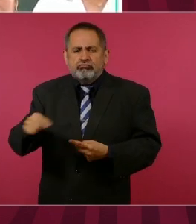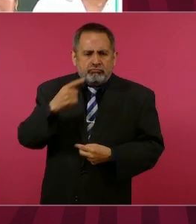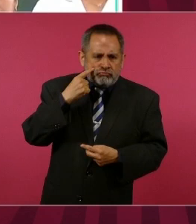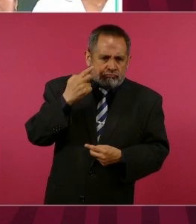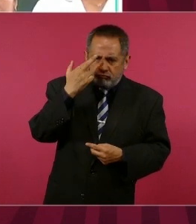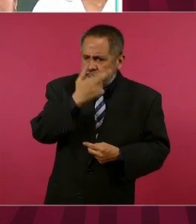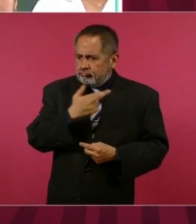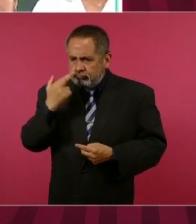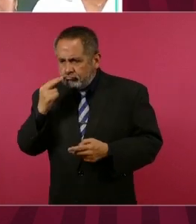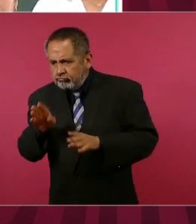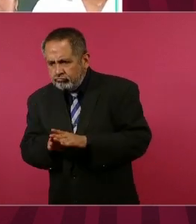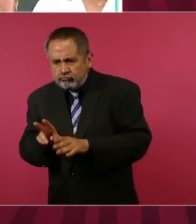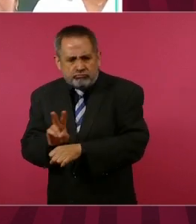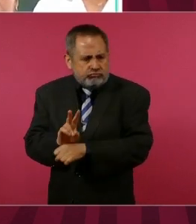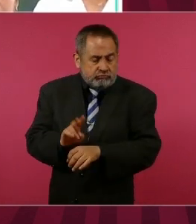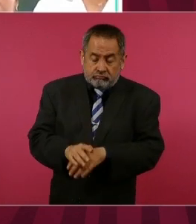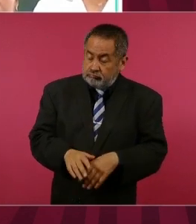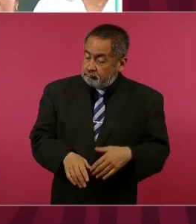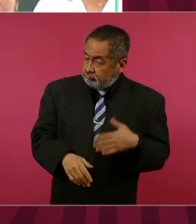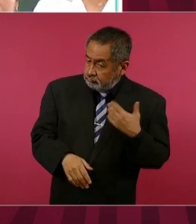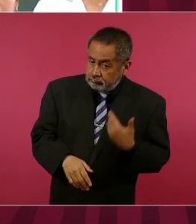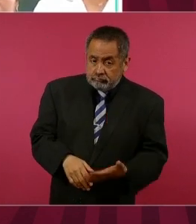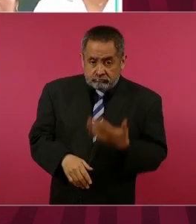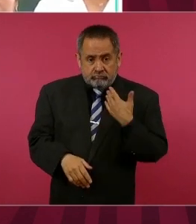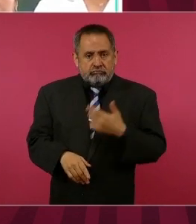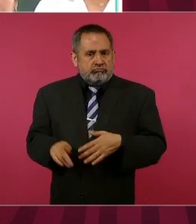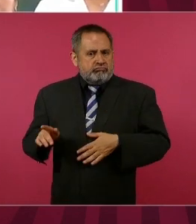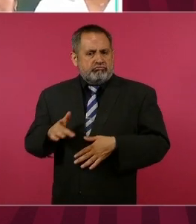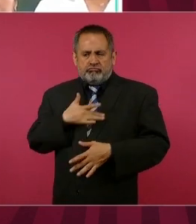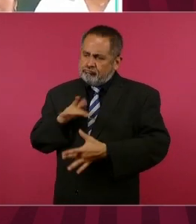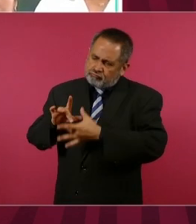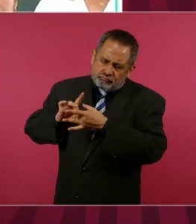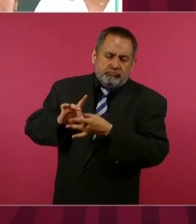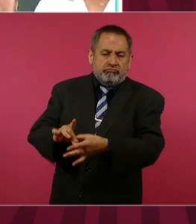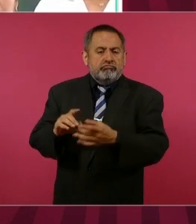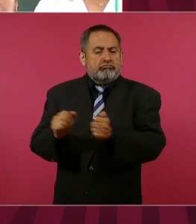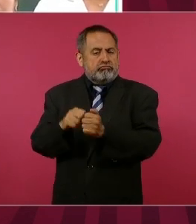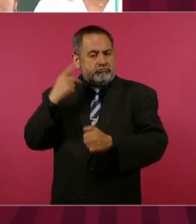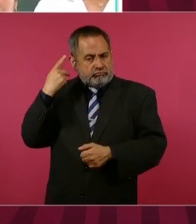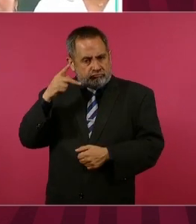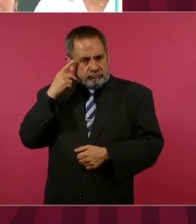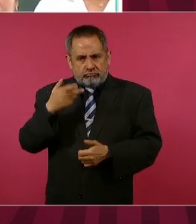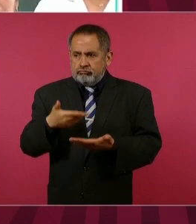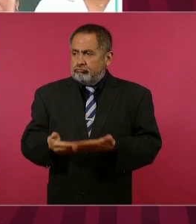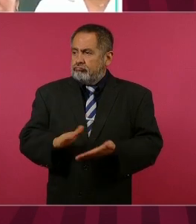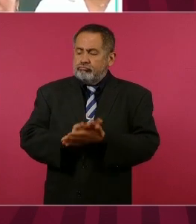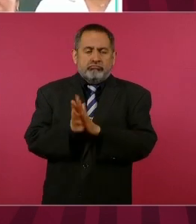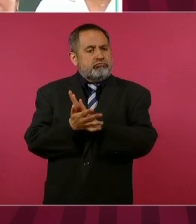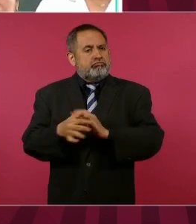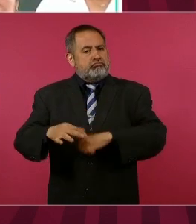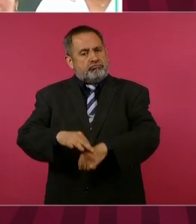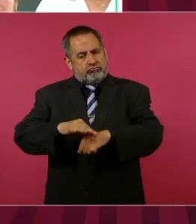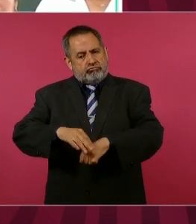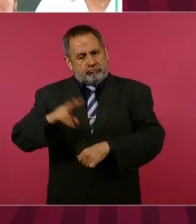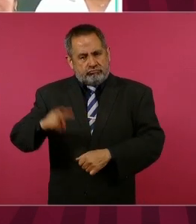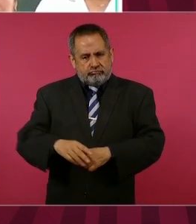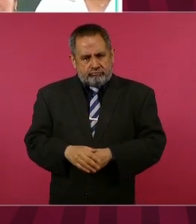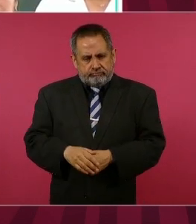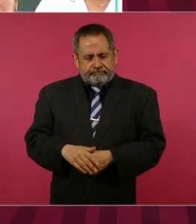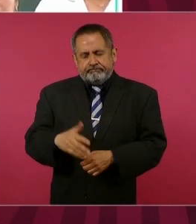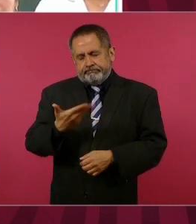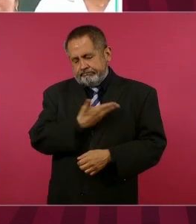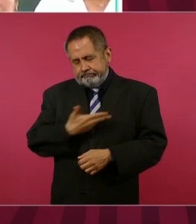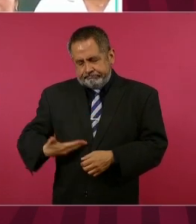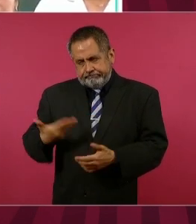así es como el gran compromiso que ha tenido para hacer que la clínica nuestra hoy sea toda una realidad. Muchas gracias,